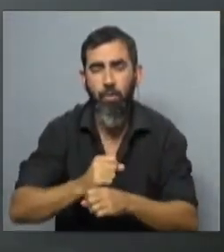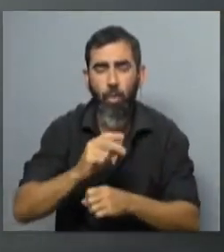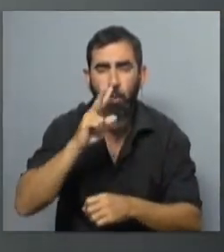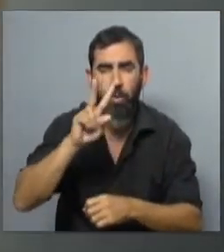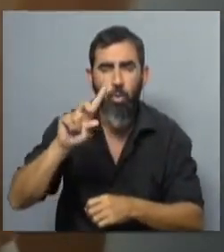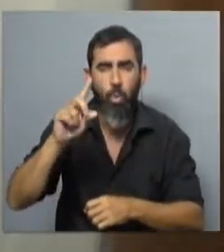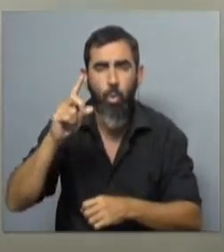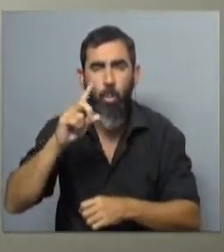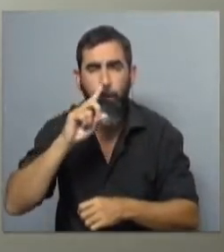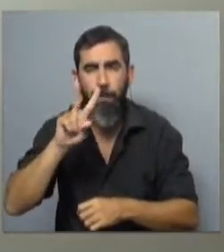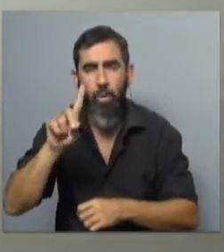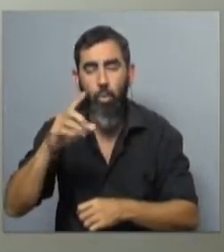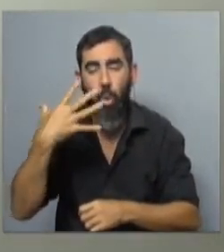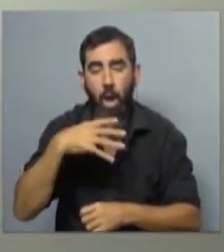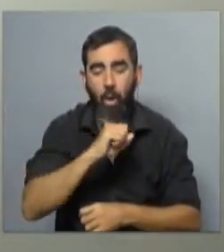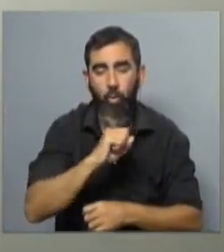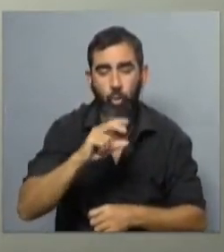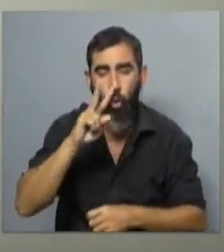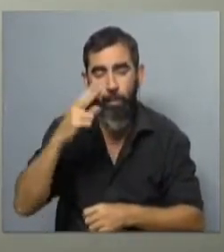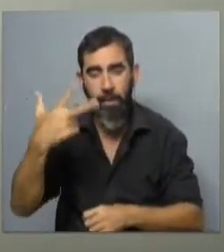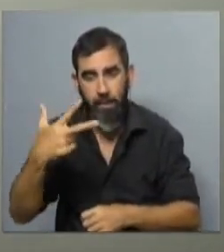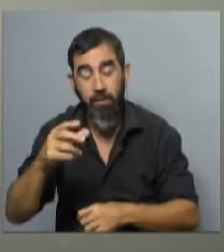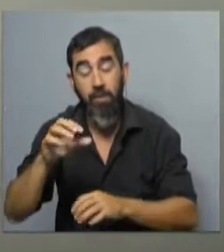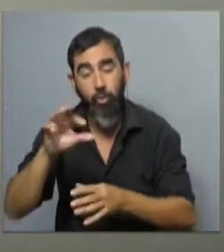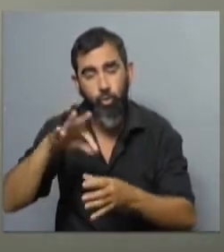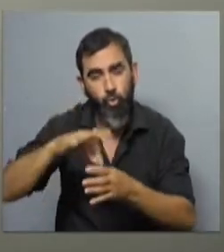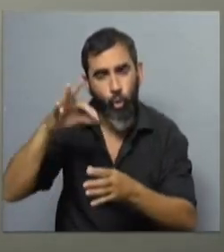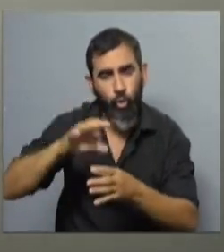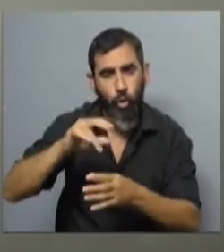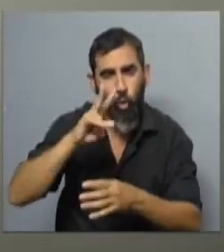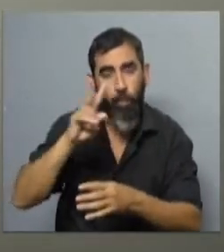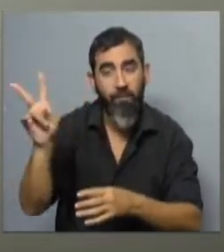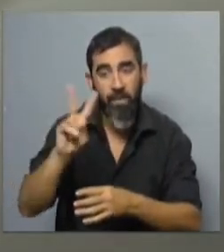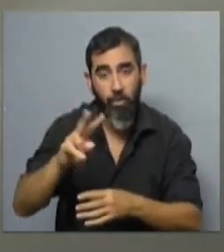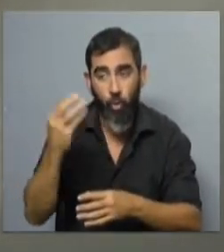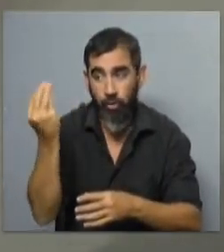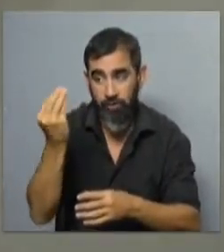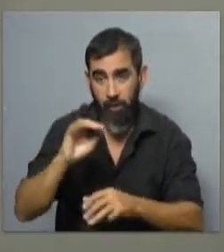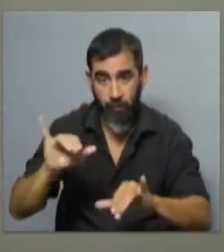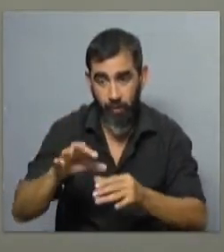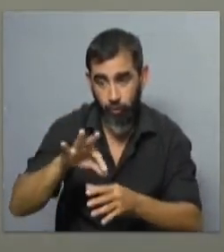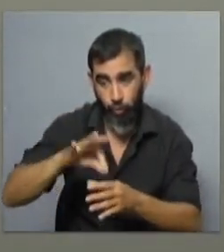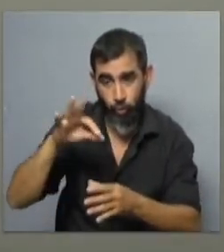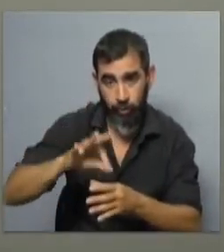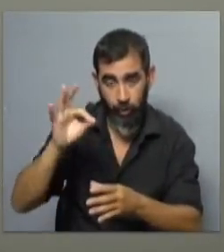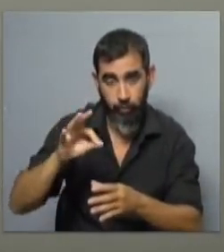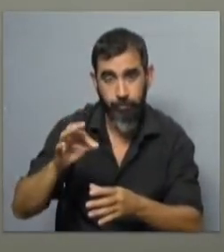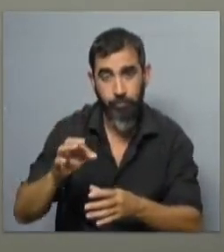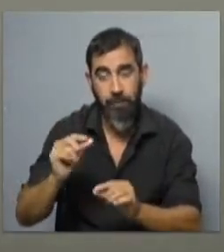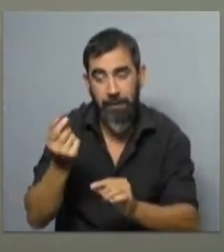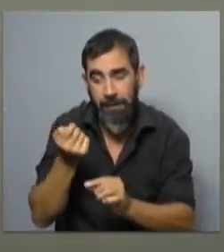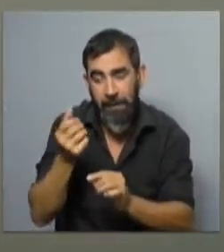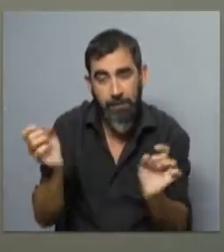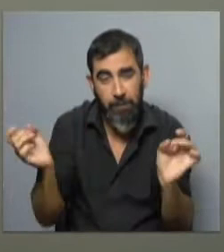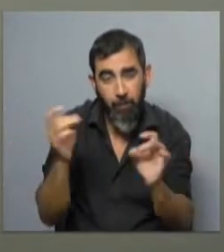agosto de 2013 y bueno, se hizo el sorteo en el año ahora 2022, este sábado como ustedes vieron. Y bueno, estamos un pasito ya